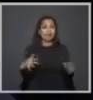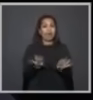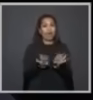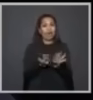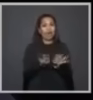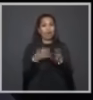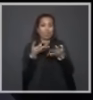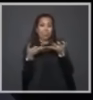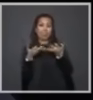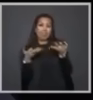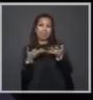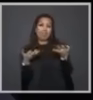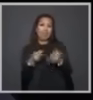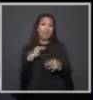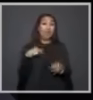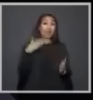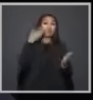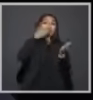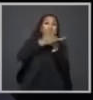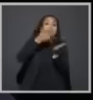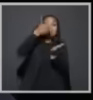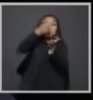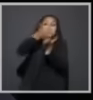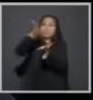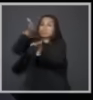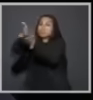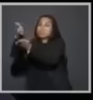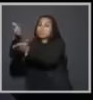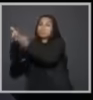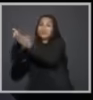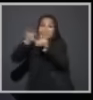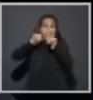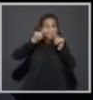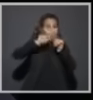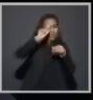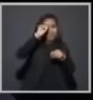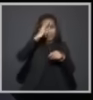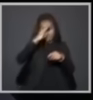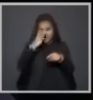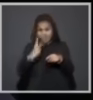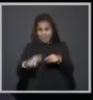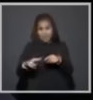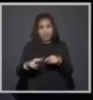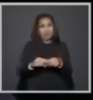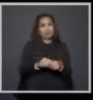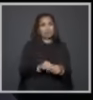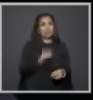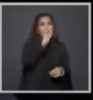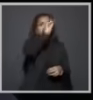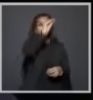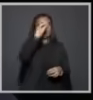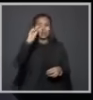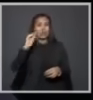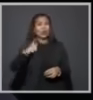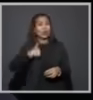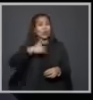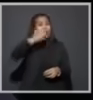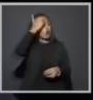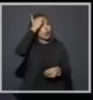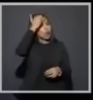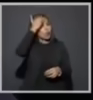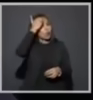he recorrido más el país, conozco más México, desde luego conozco